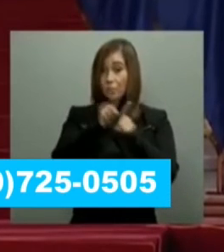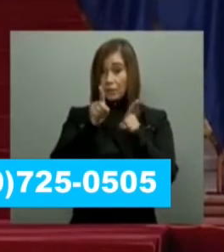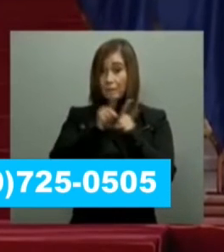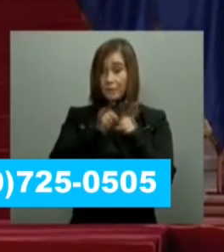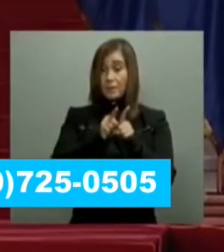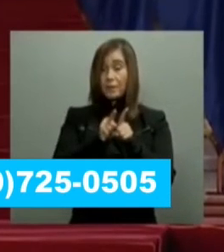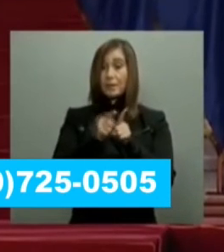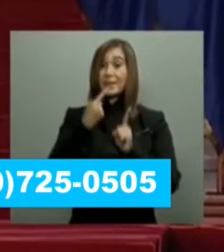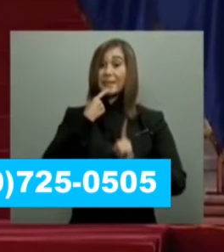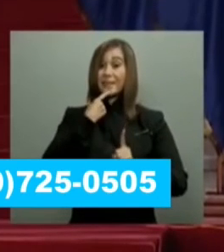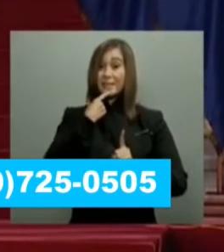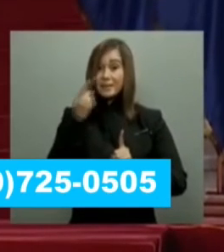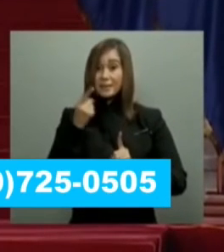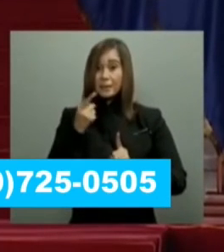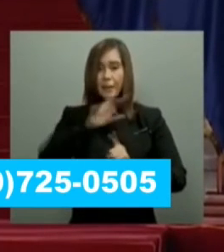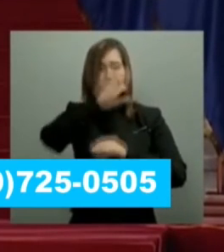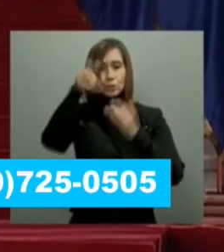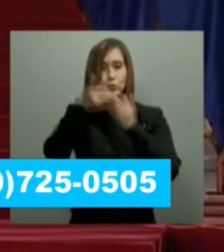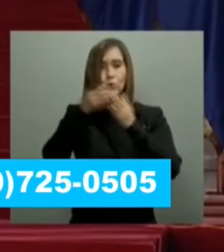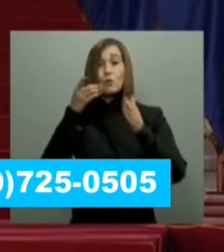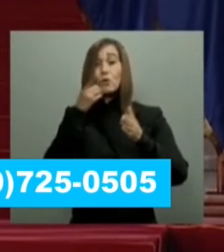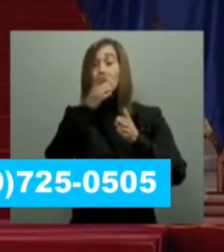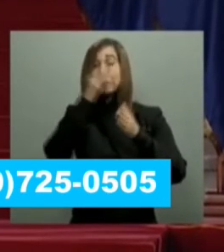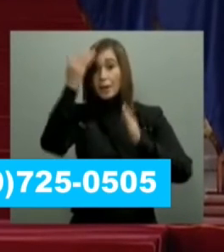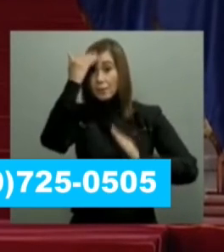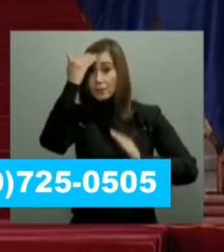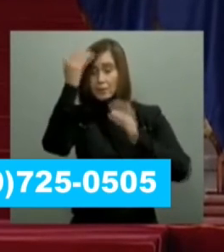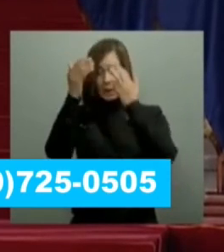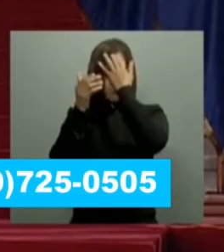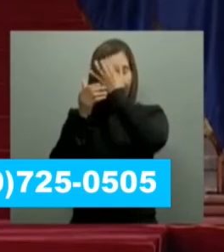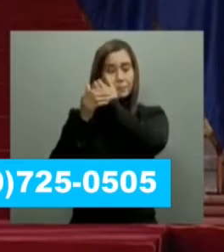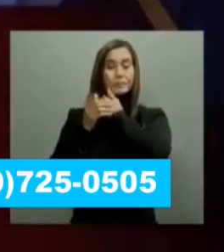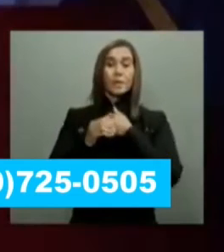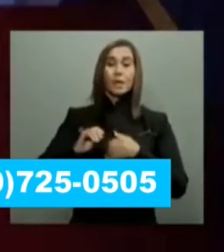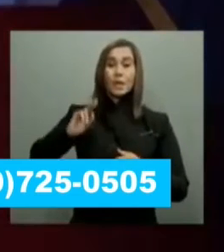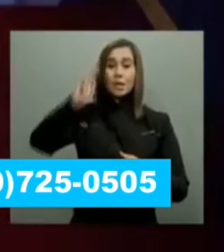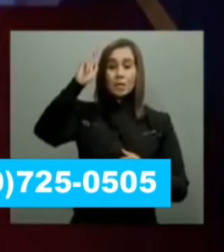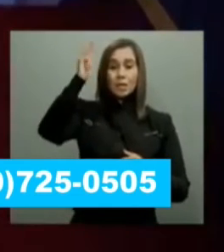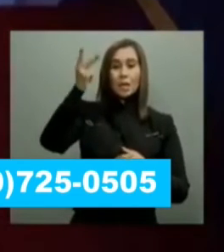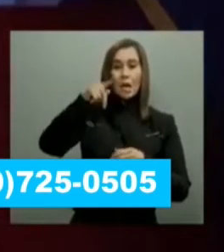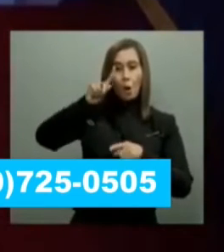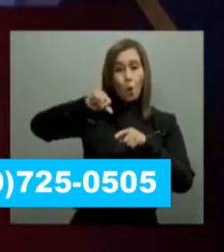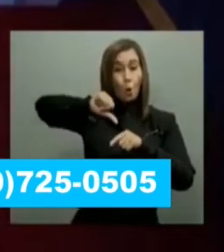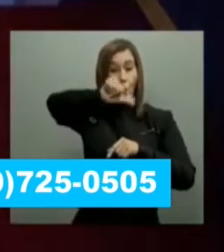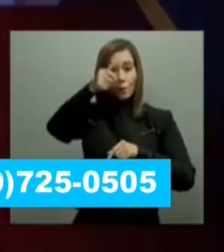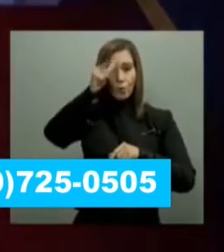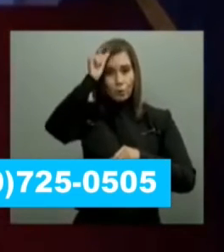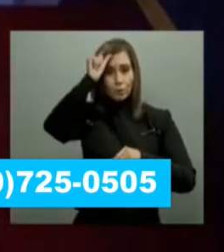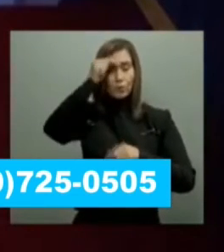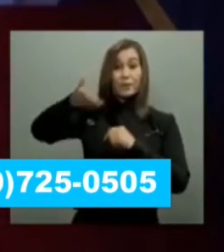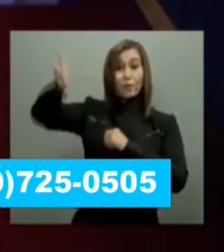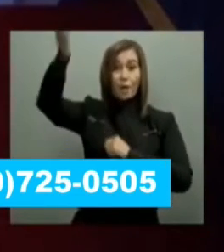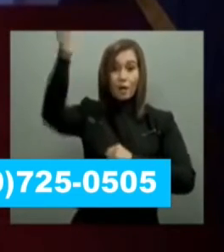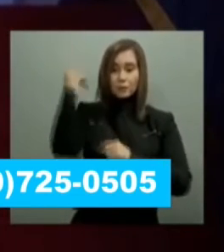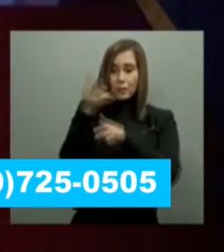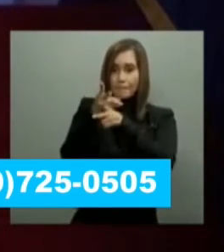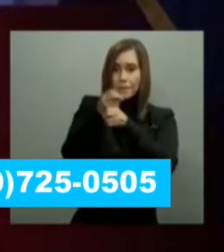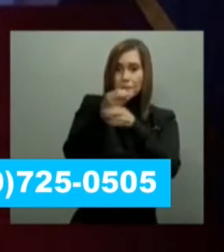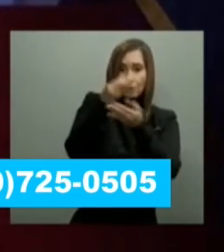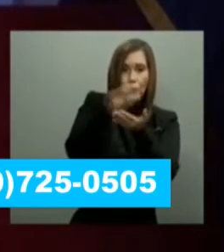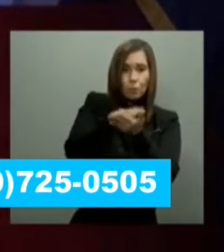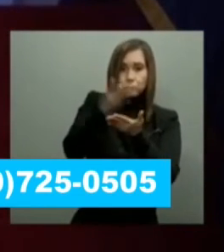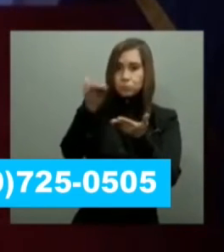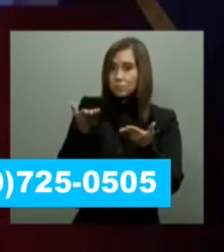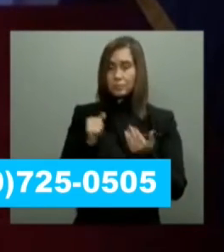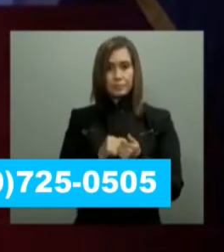ni lionel ninguno tienen calidad porque leonel defensor del pollo el despecho de los